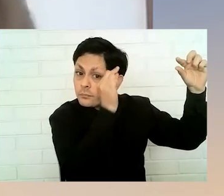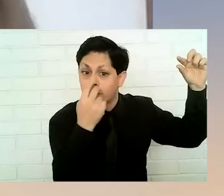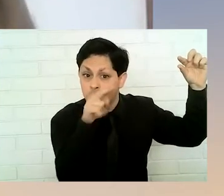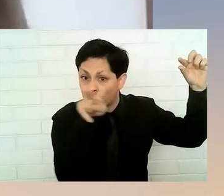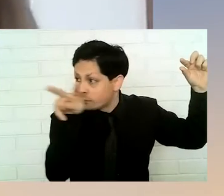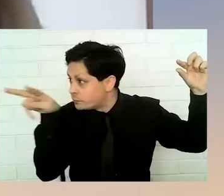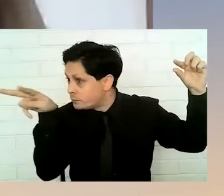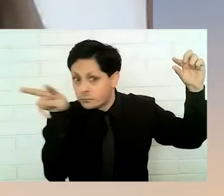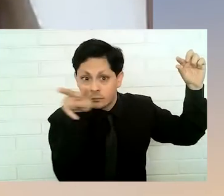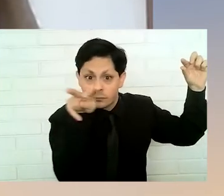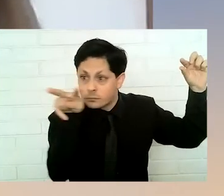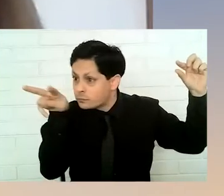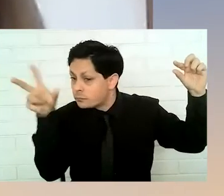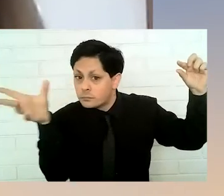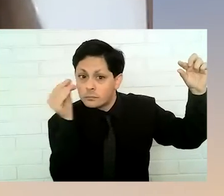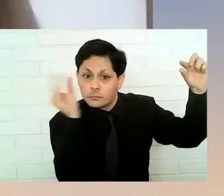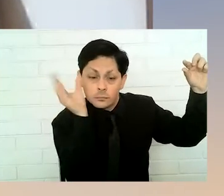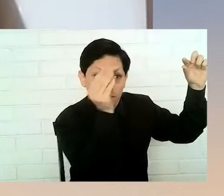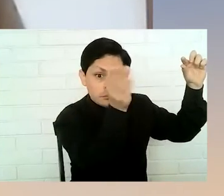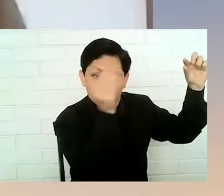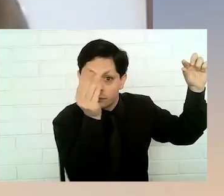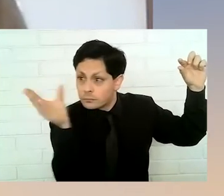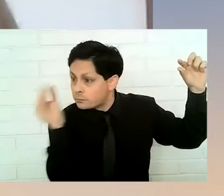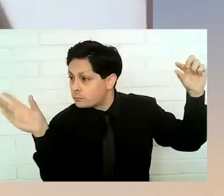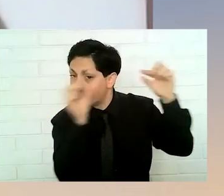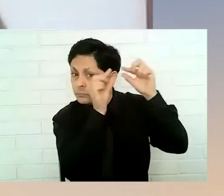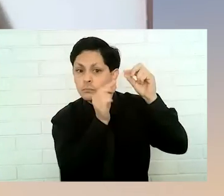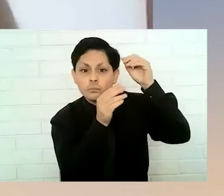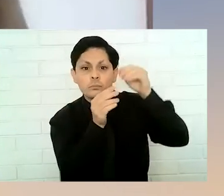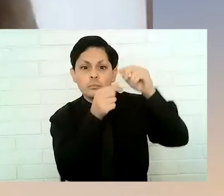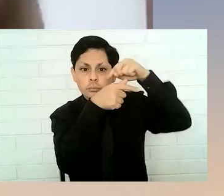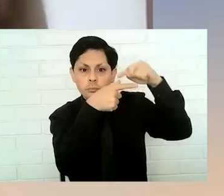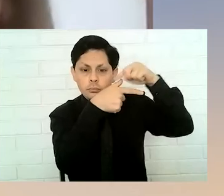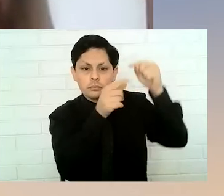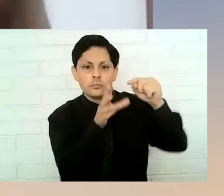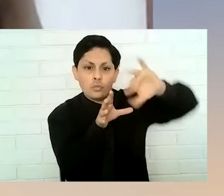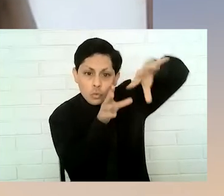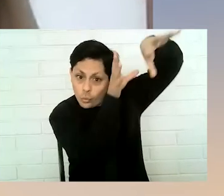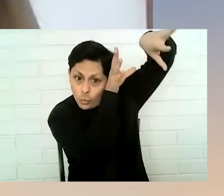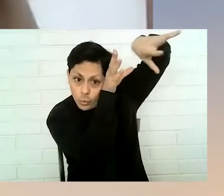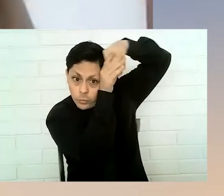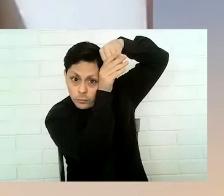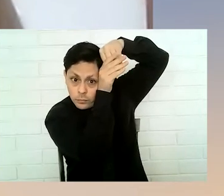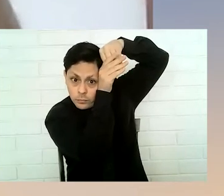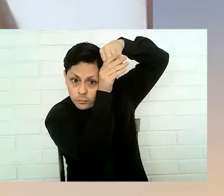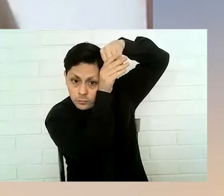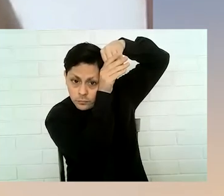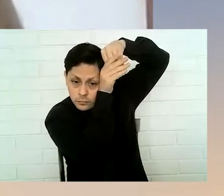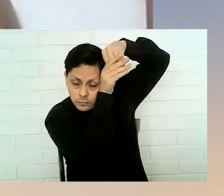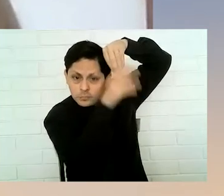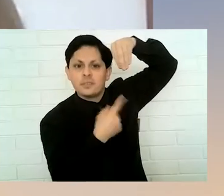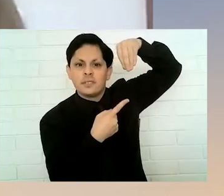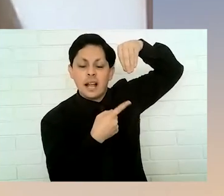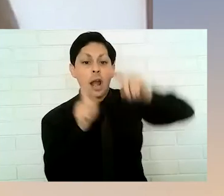haciendo, ¿cierto?, son siempre diferentes. Nosotros hemos constatado que niños de distintas culturas que hablan el